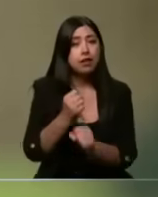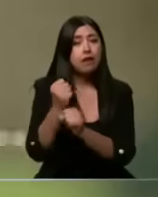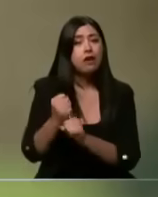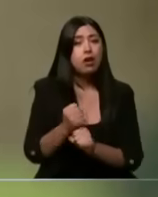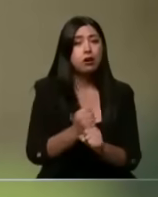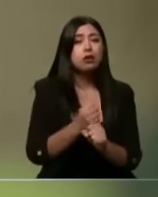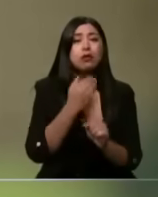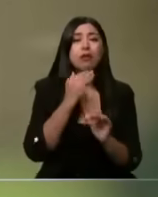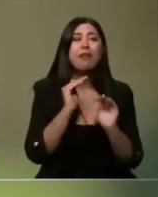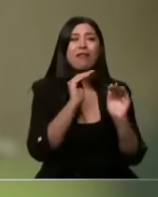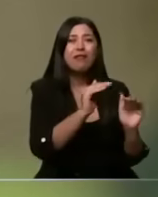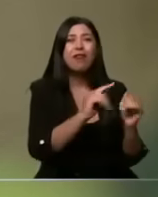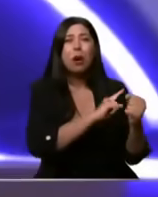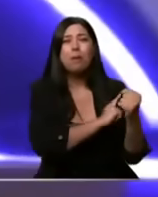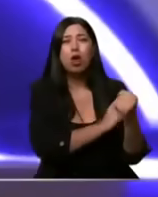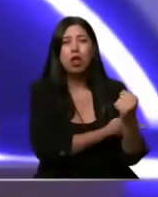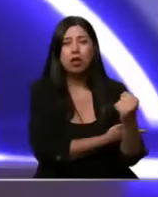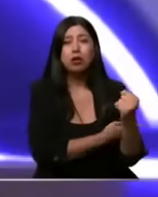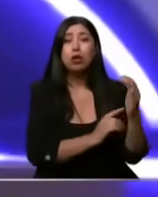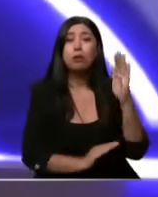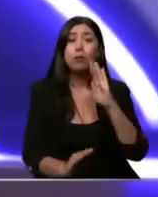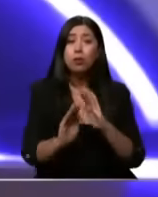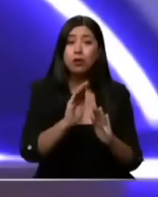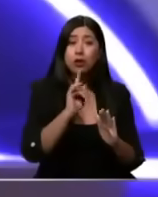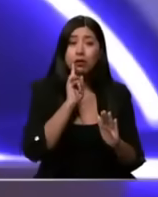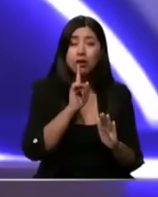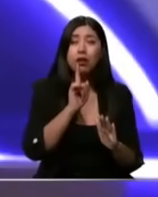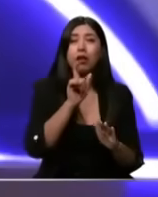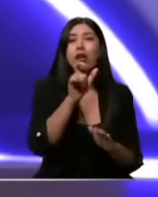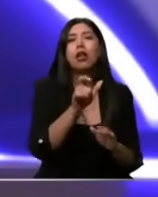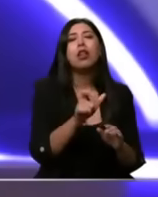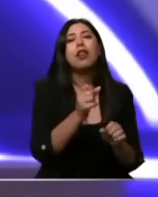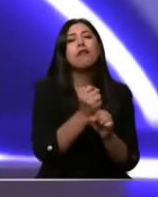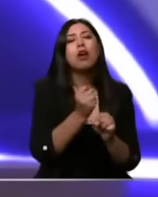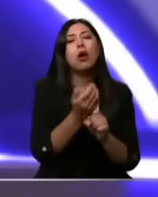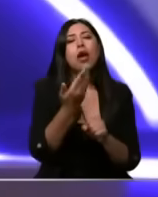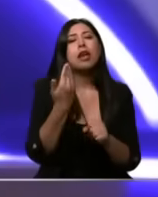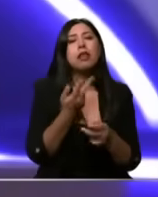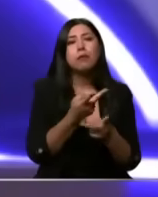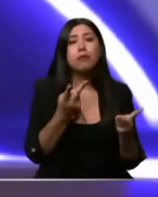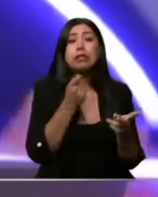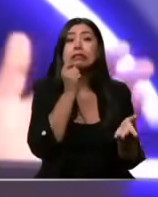otros poderosos y acaba protegiendo a exfuncionarios públicos acusados de corrupción.